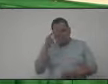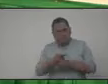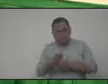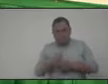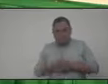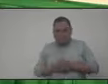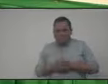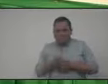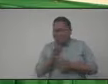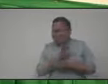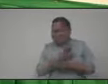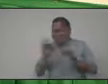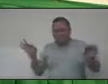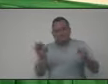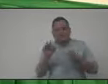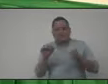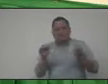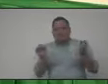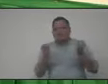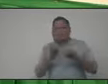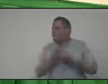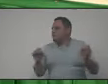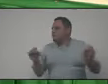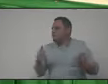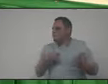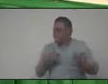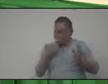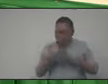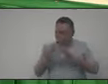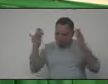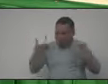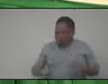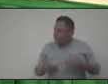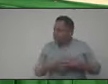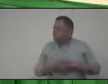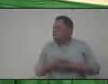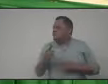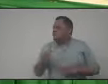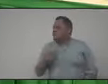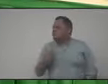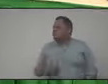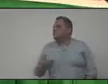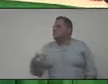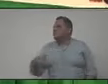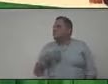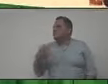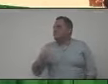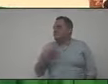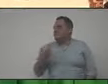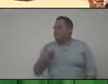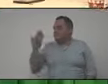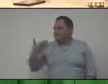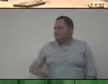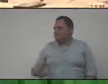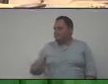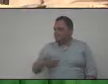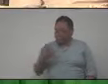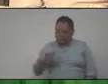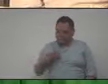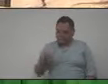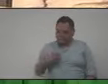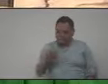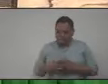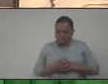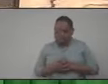es imposible, nada. Y uno, yo soy un ejemplo. Y uno quejándose. Y, acá hay sí. un ejemplo de superación. A mí